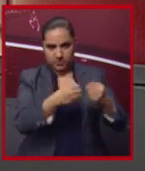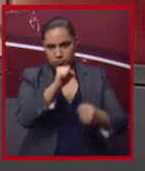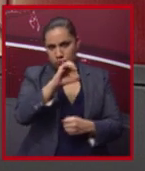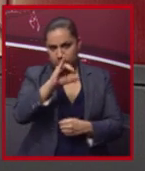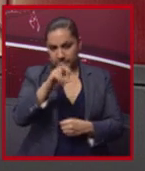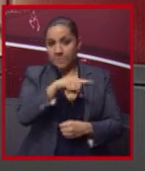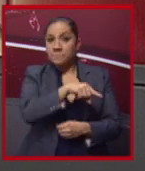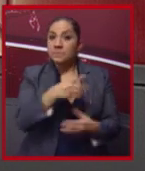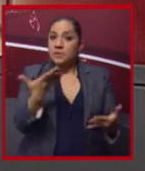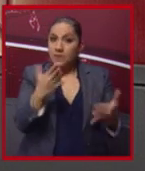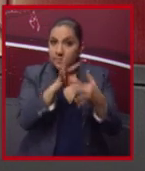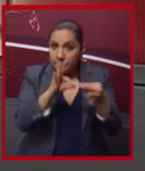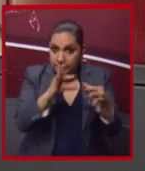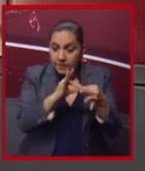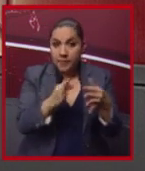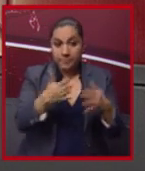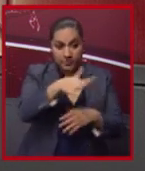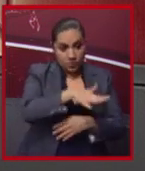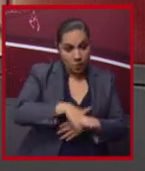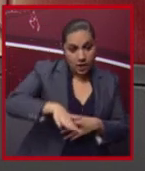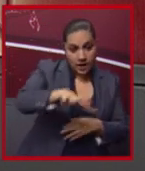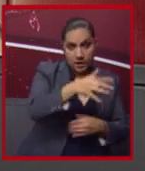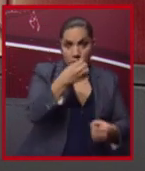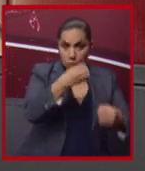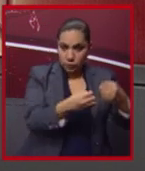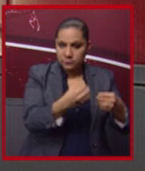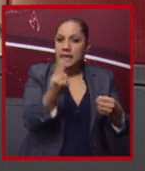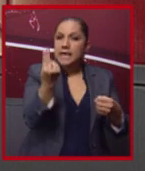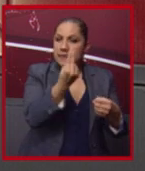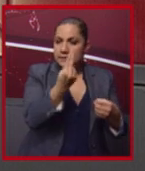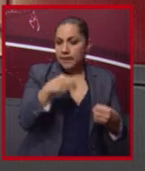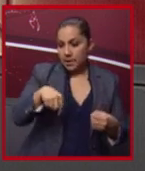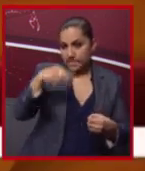poder judicial que responda al contexto social que vive México.